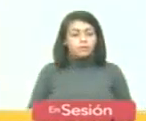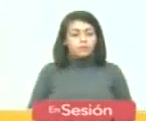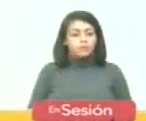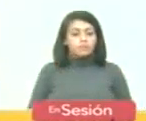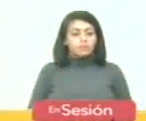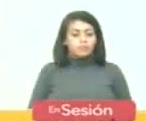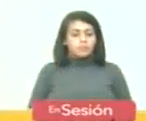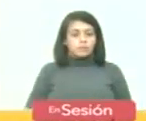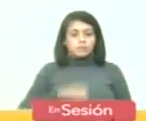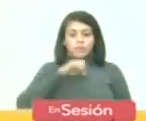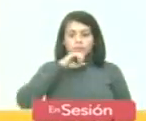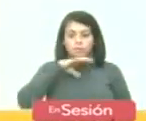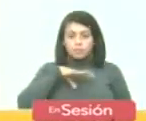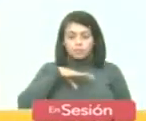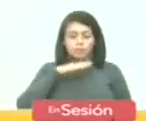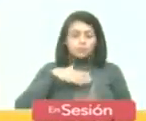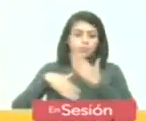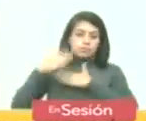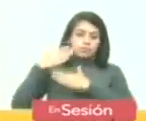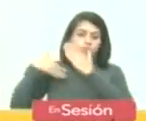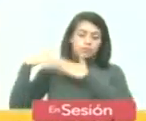Los antecedentes